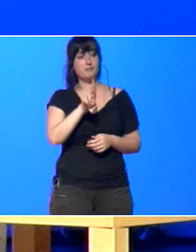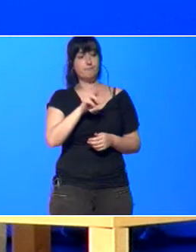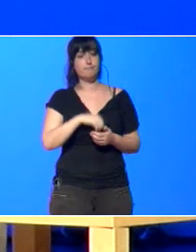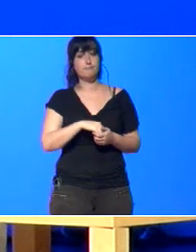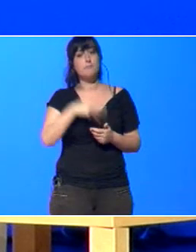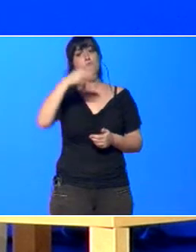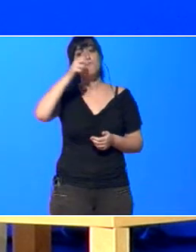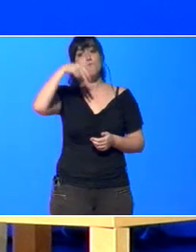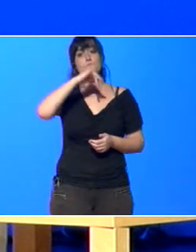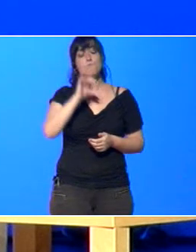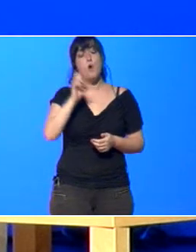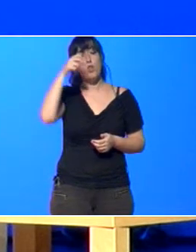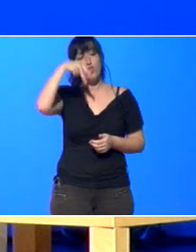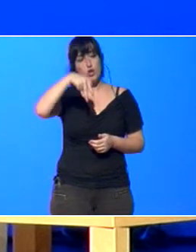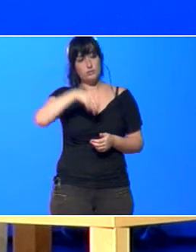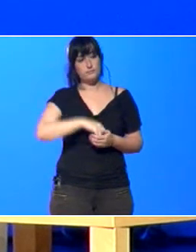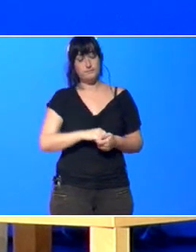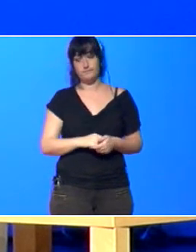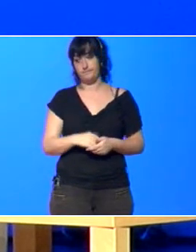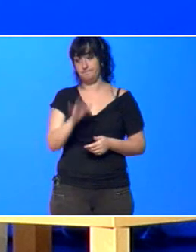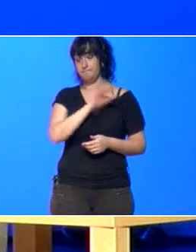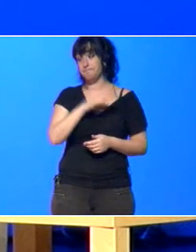Javier Monzón. Yo quiero hacer